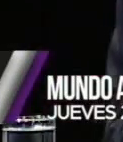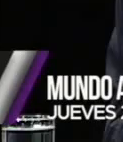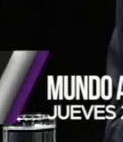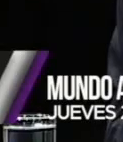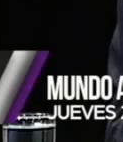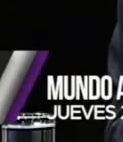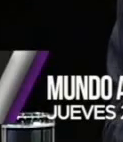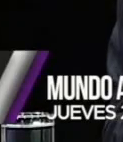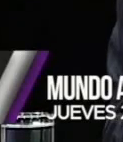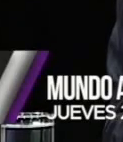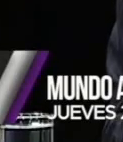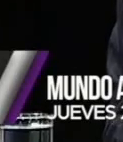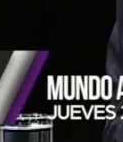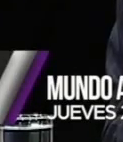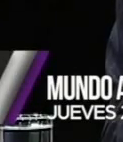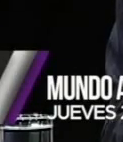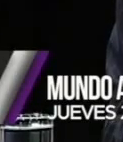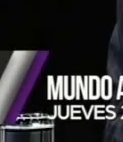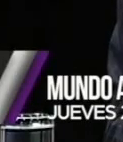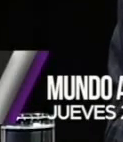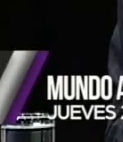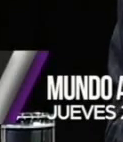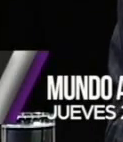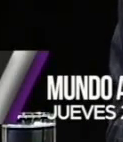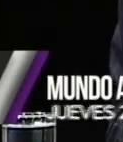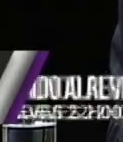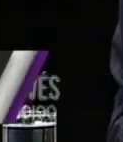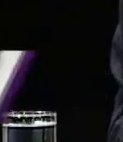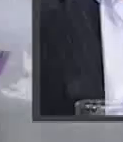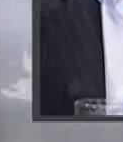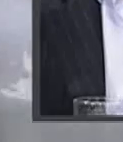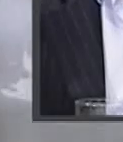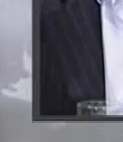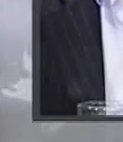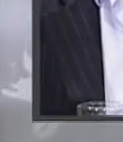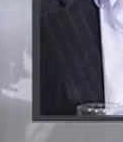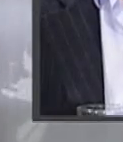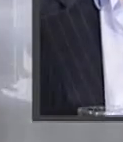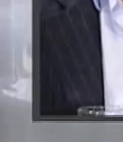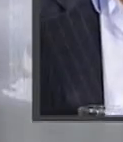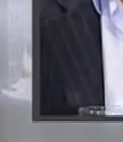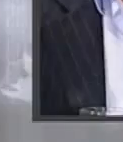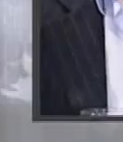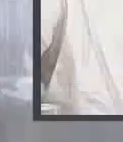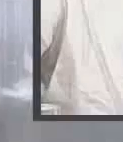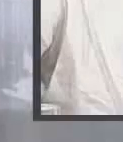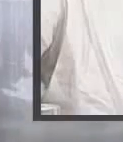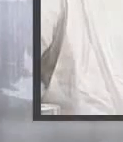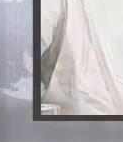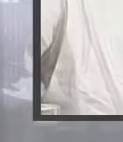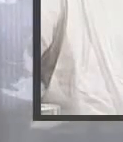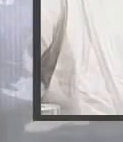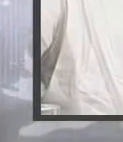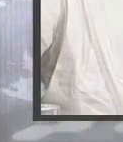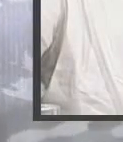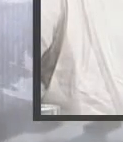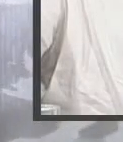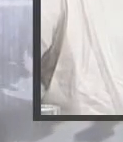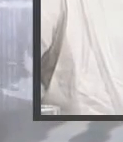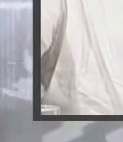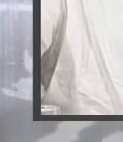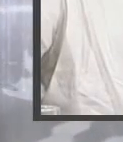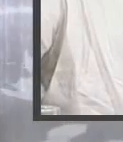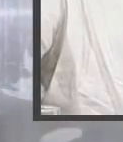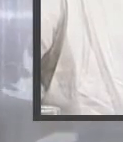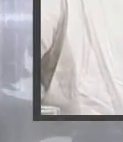225 sanciones? Una sanción por día en los medios de comunicación. Obviamente. Y ahí pero yo voy a discrepar mucho contigo. Porque... Debe haber precisiones